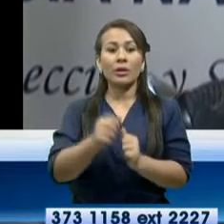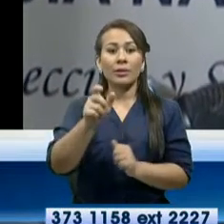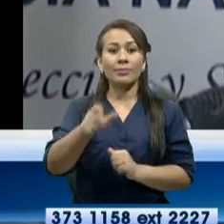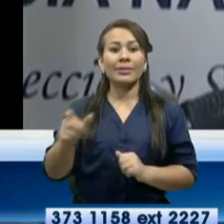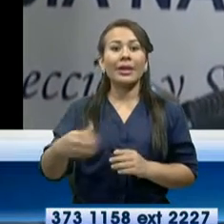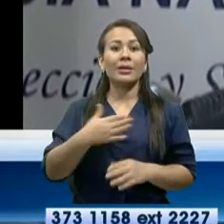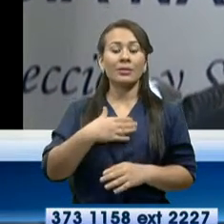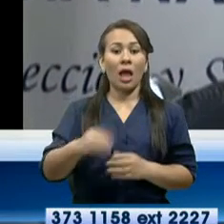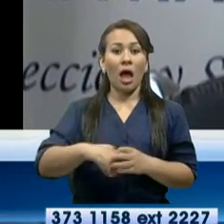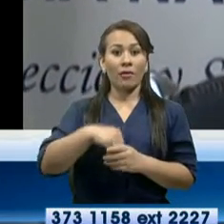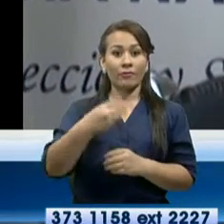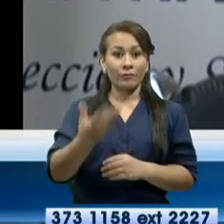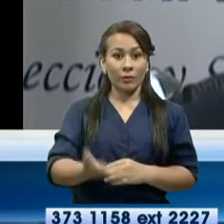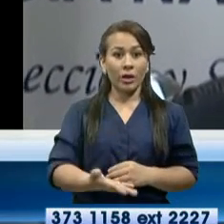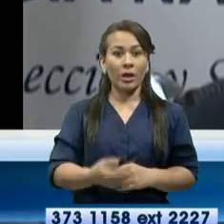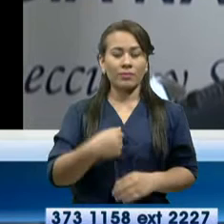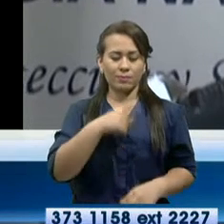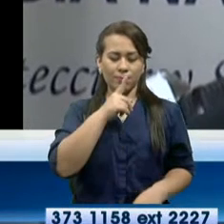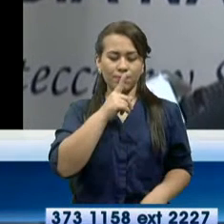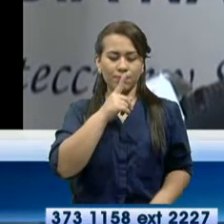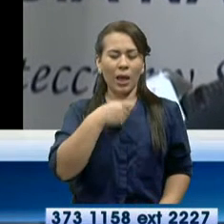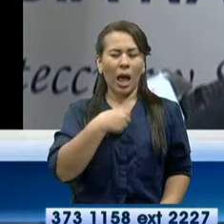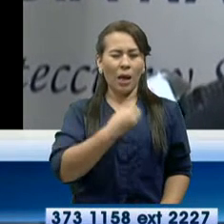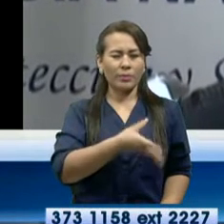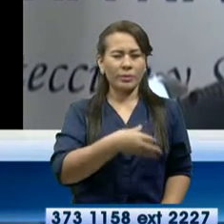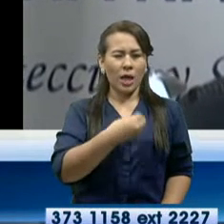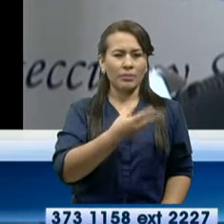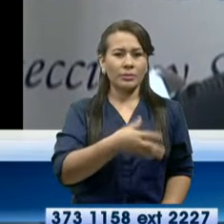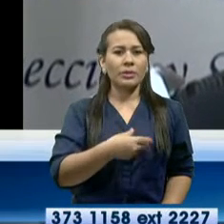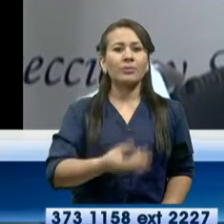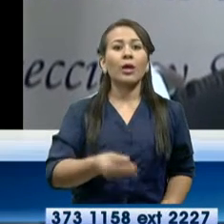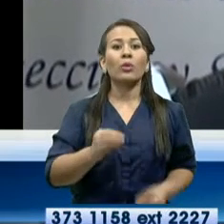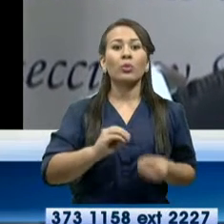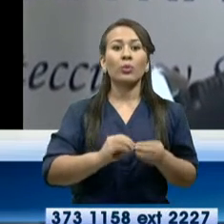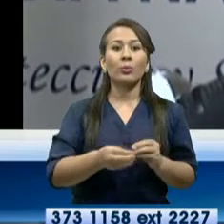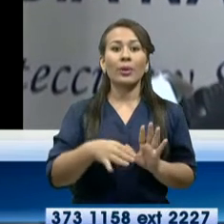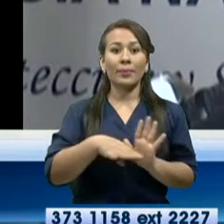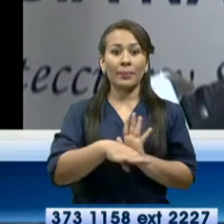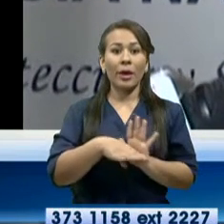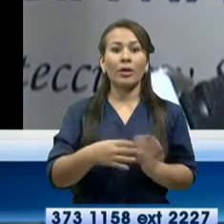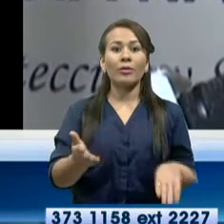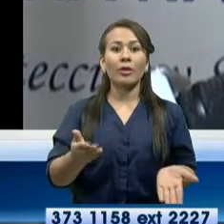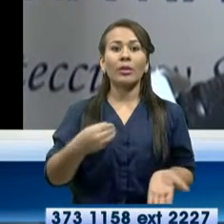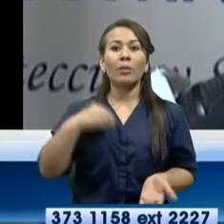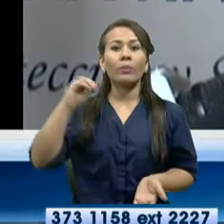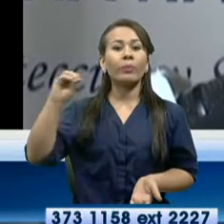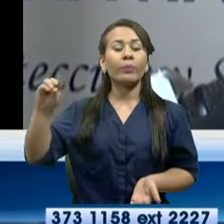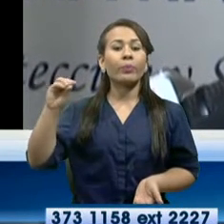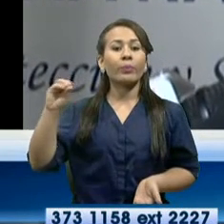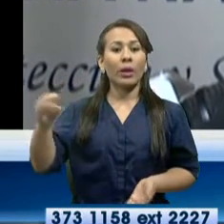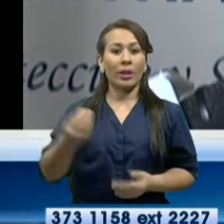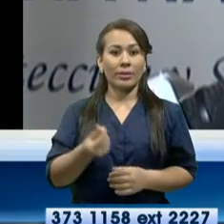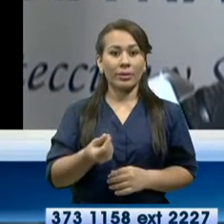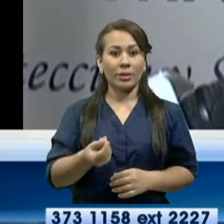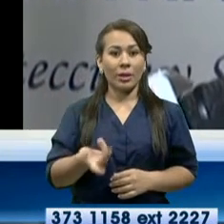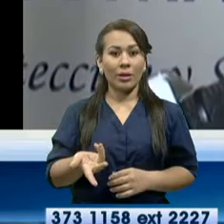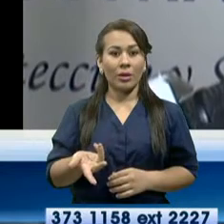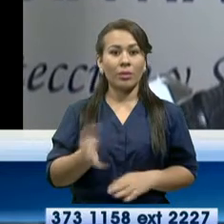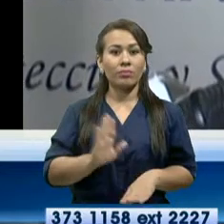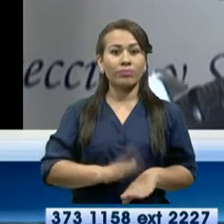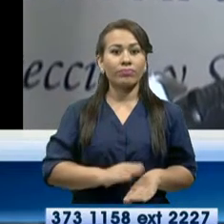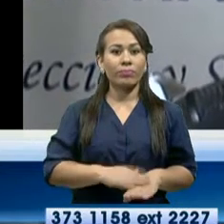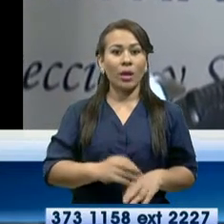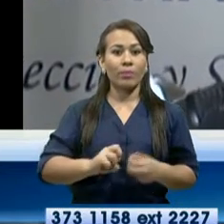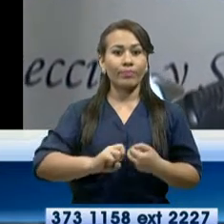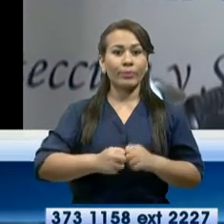se encontraba acá afuera y les proporcionaban la información y los números de cuenta a donde tenían que depositar los dineros producto de las